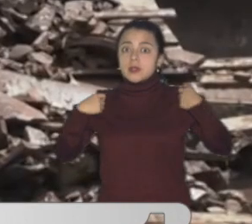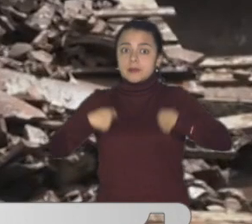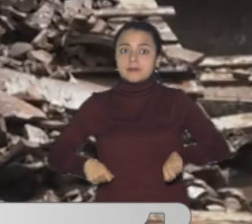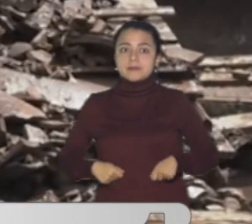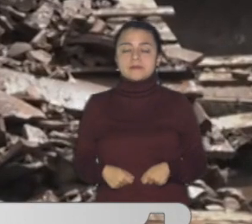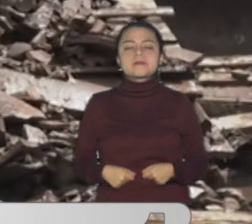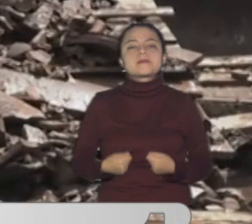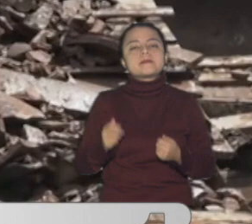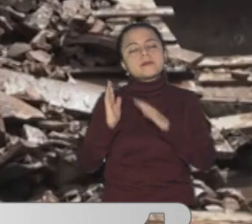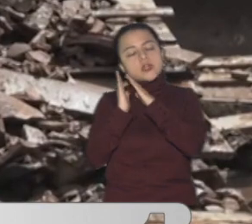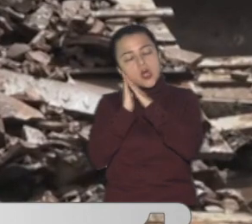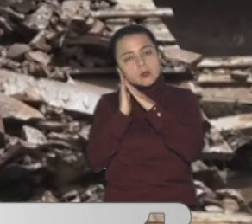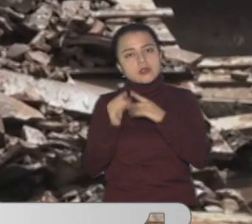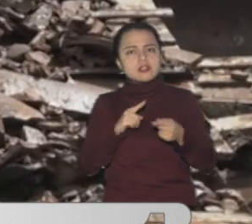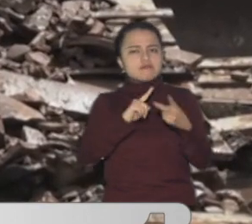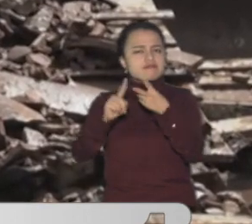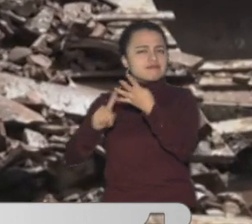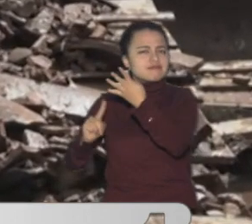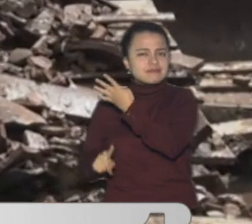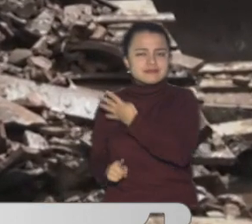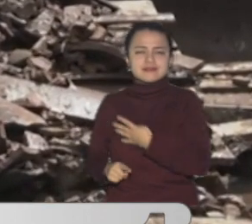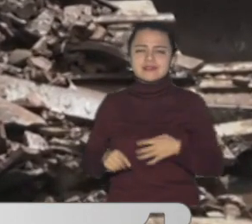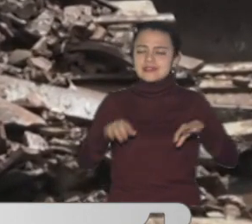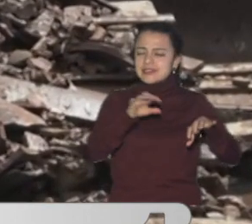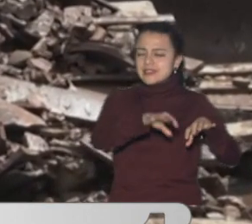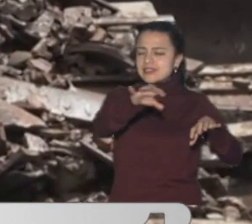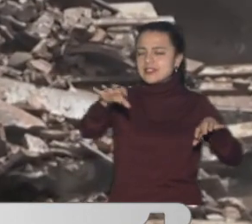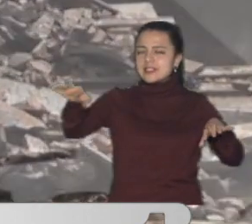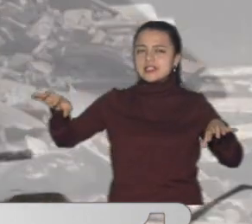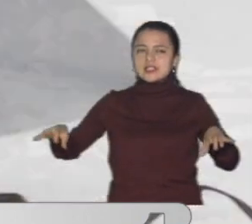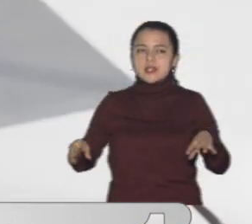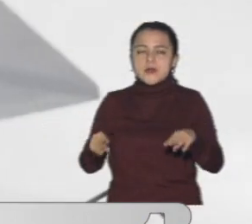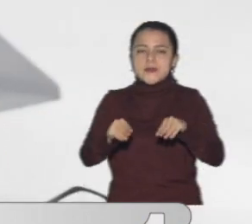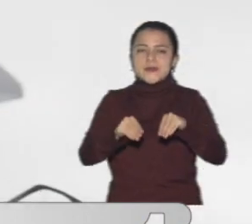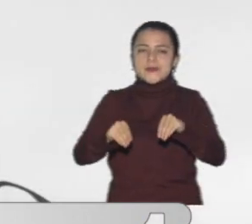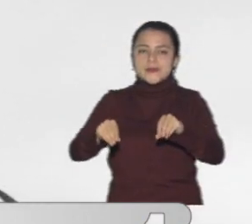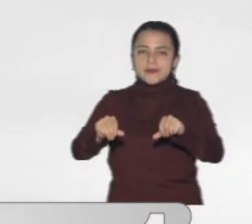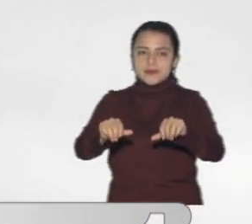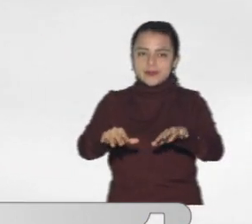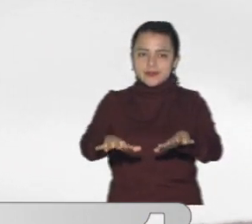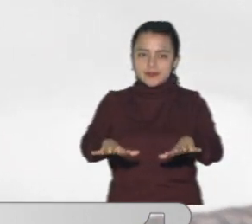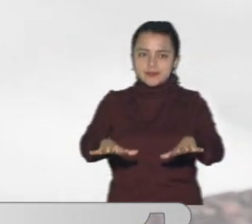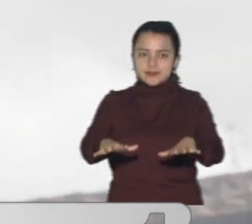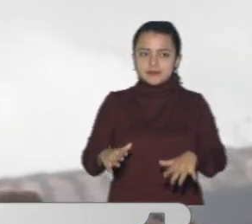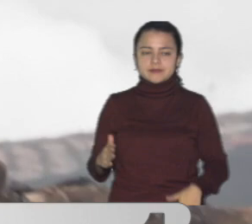electrónico, comercios de ropa, entre otros, quedaron hechos ceniza. Se